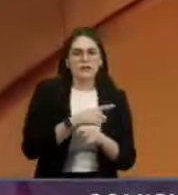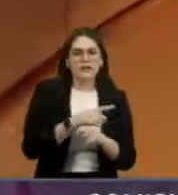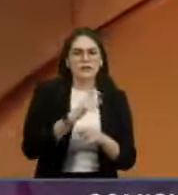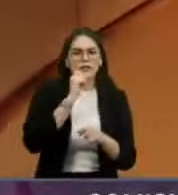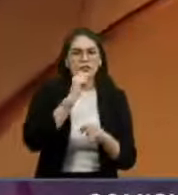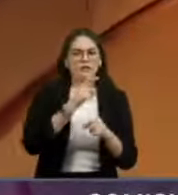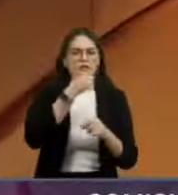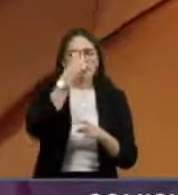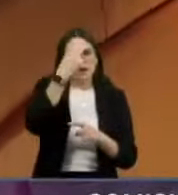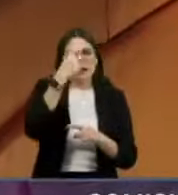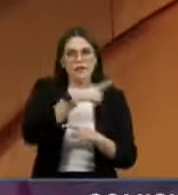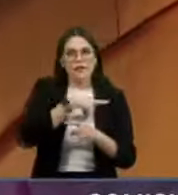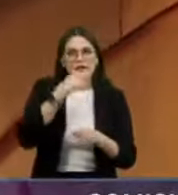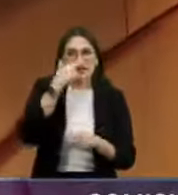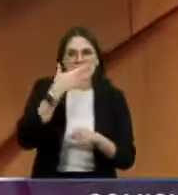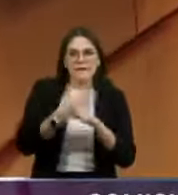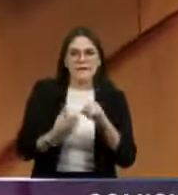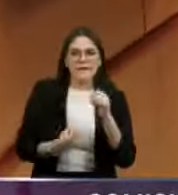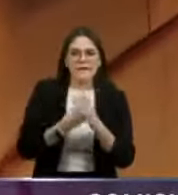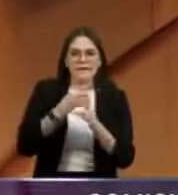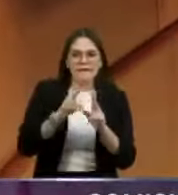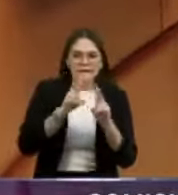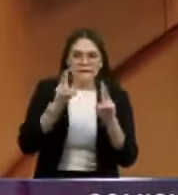la administración de justicia.